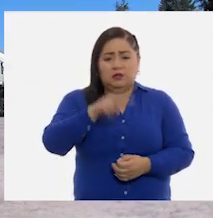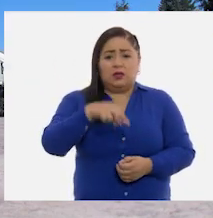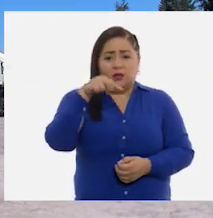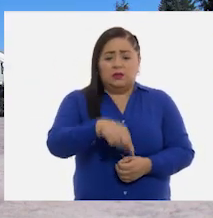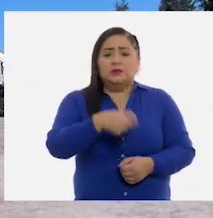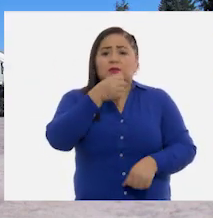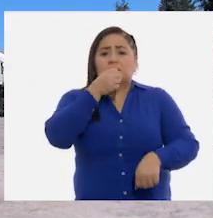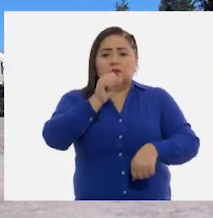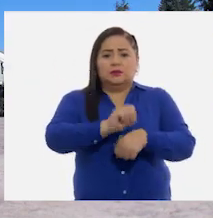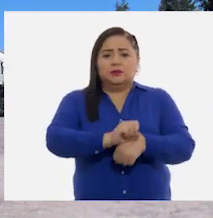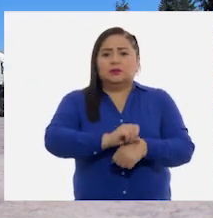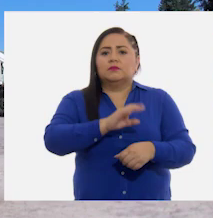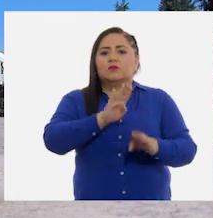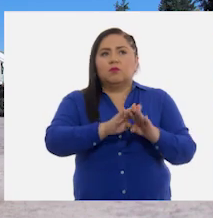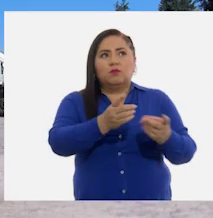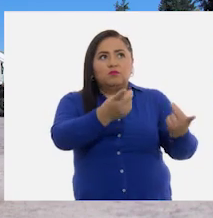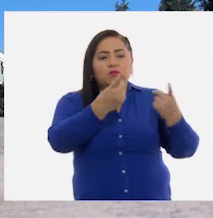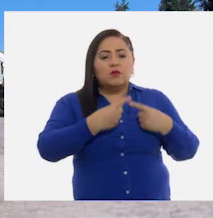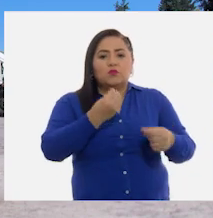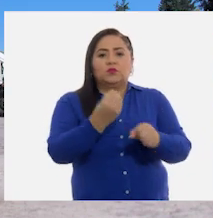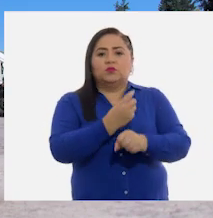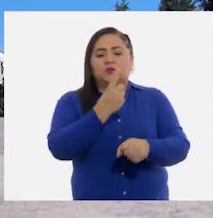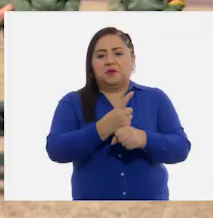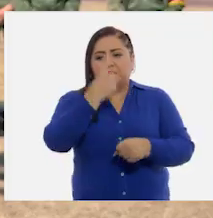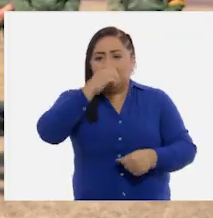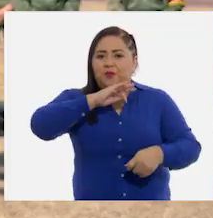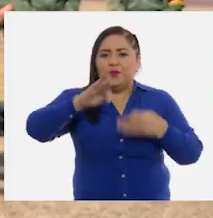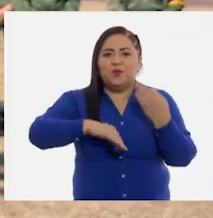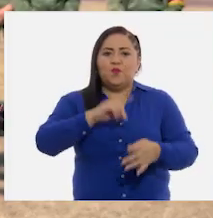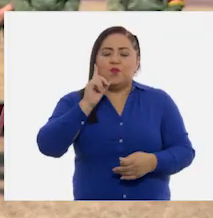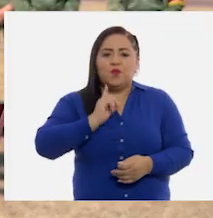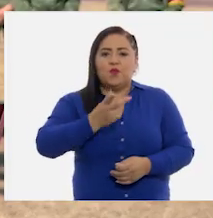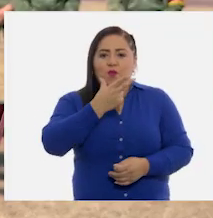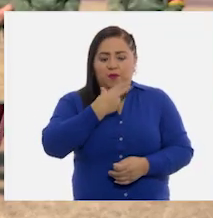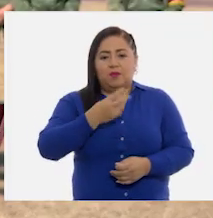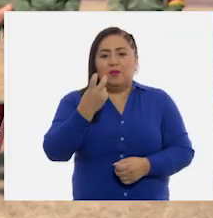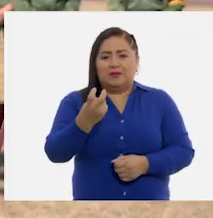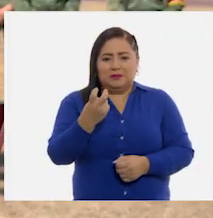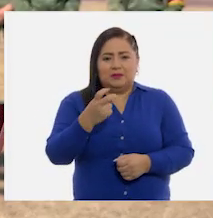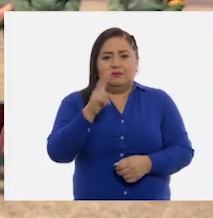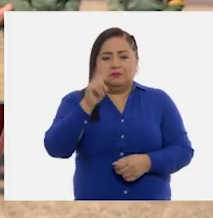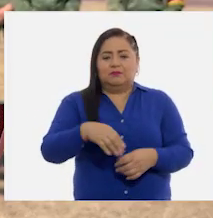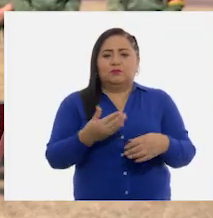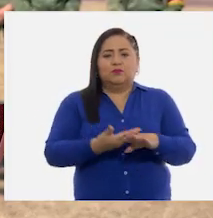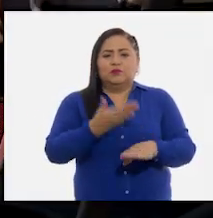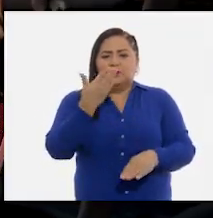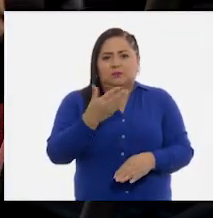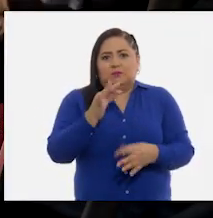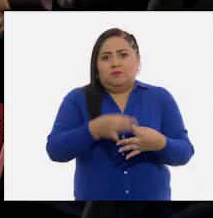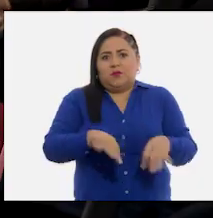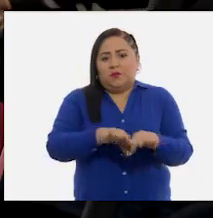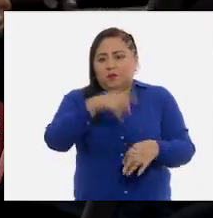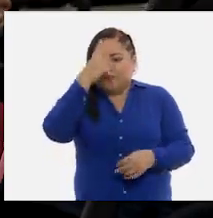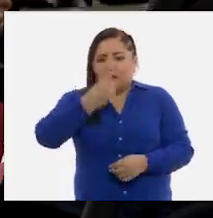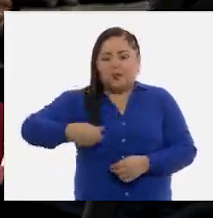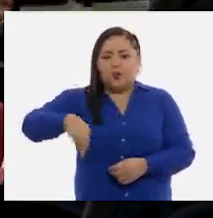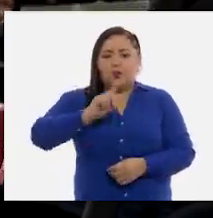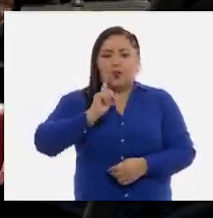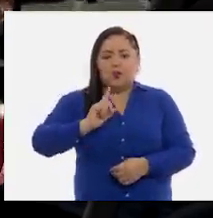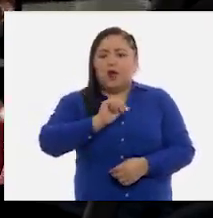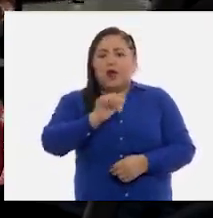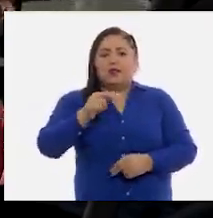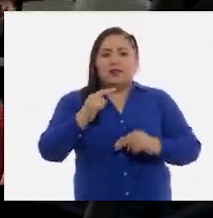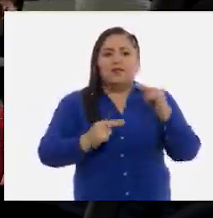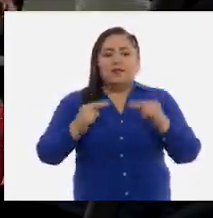la Secretaría ahorita nos brinda muchísimas oportunidades a todos. Yo creo que es una etapa muy significativa para nosotras a